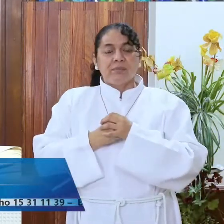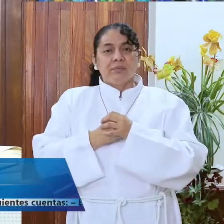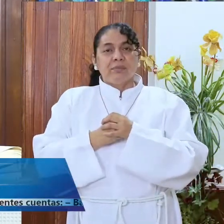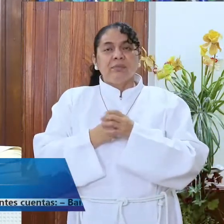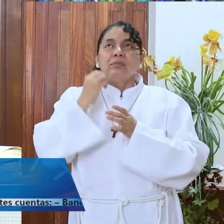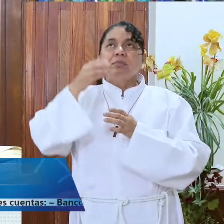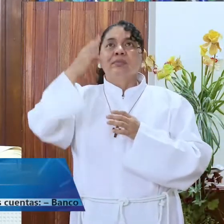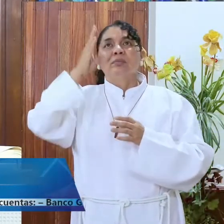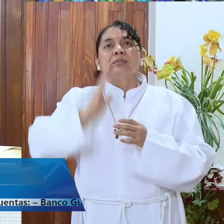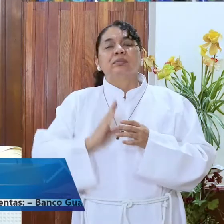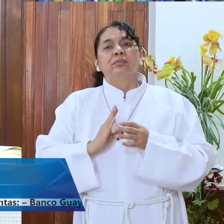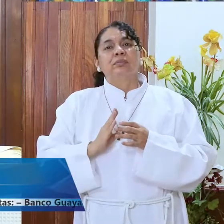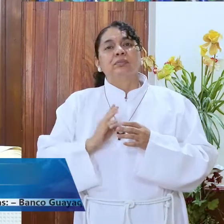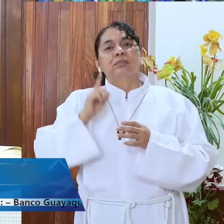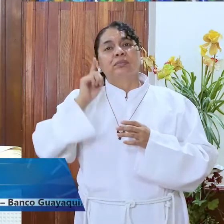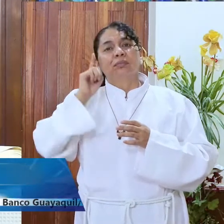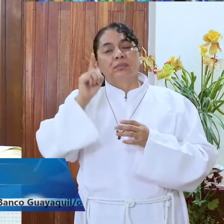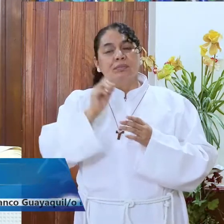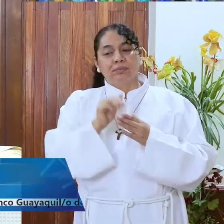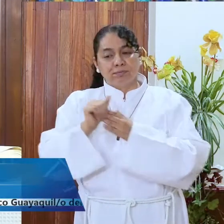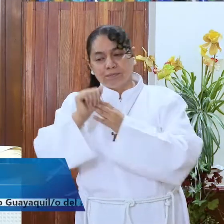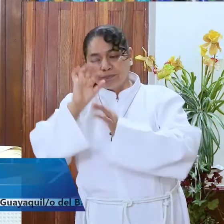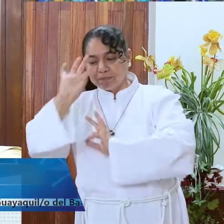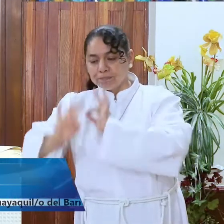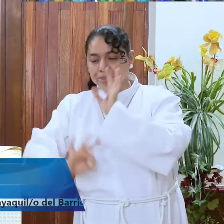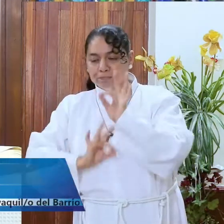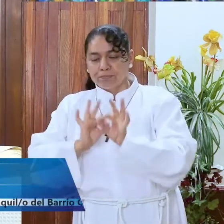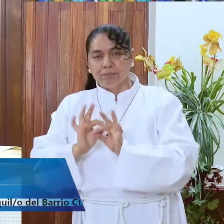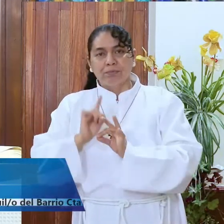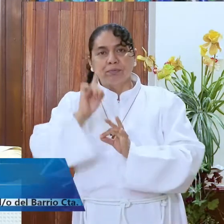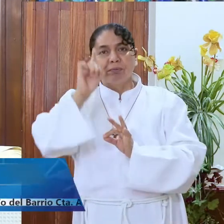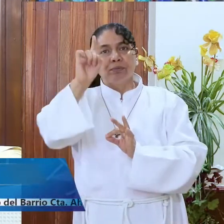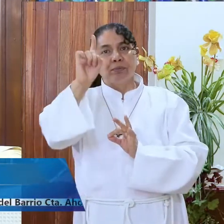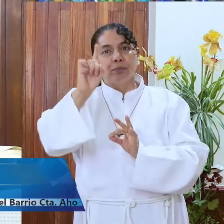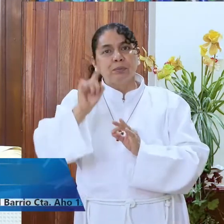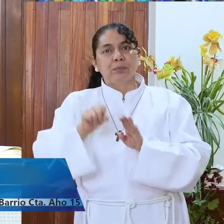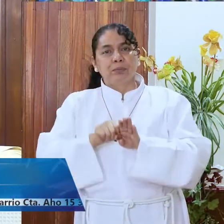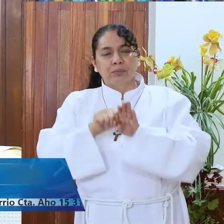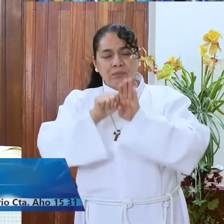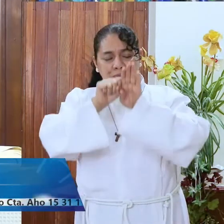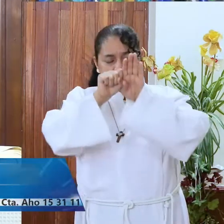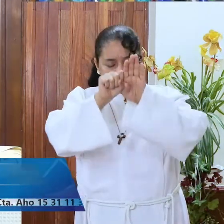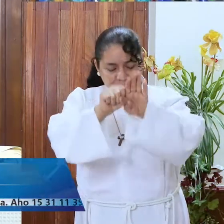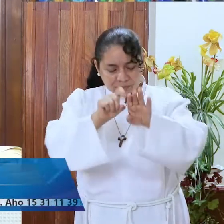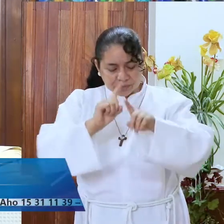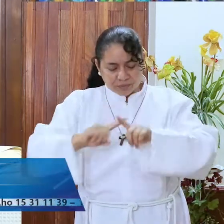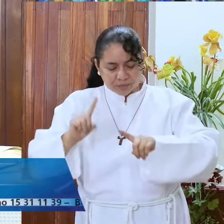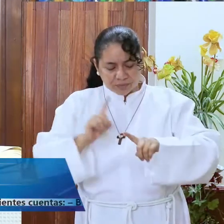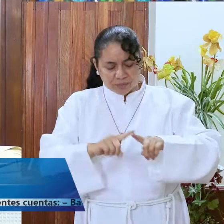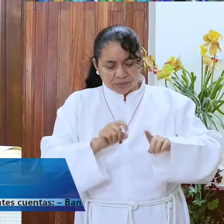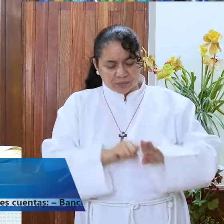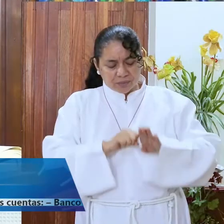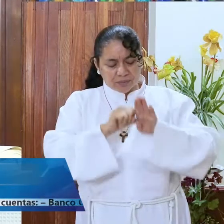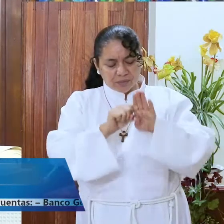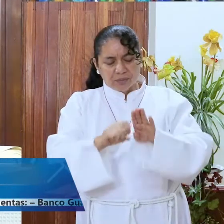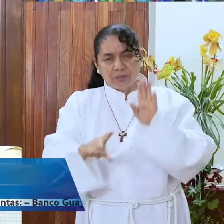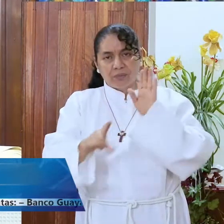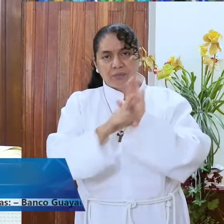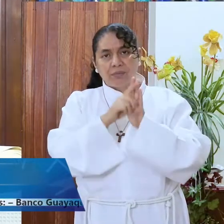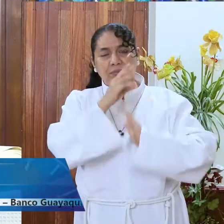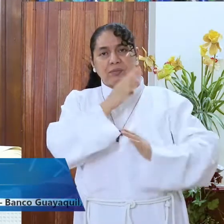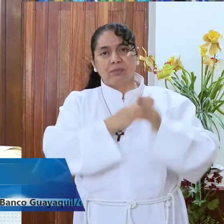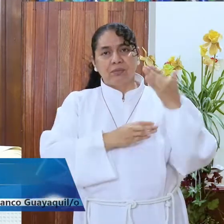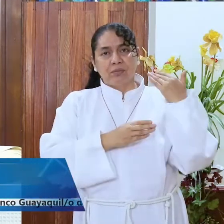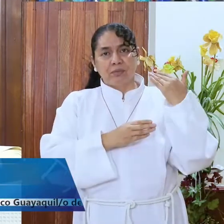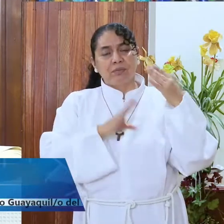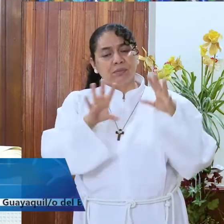oh dios que llevaste a la perfección del único sacrificio los diferentes sacrificios de la ley antigua